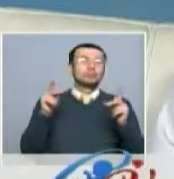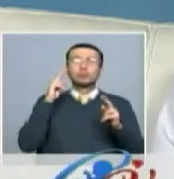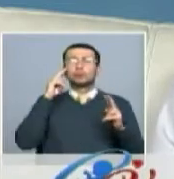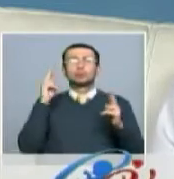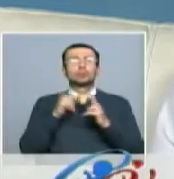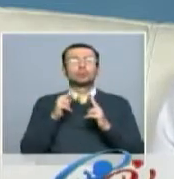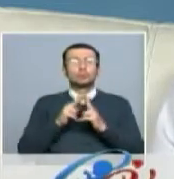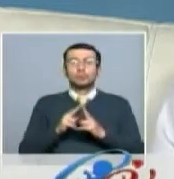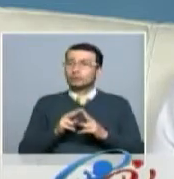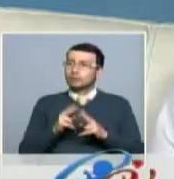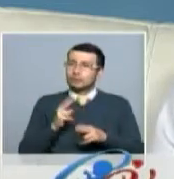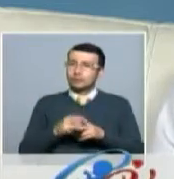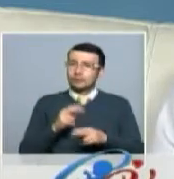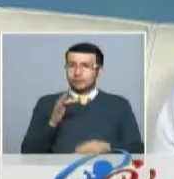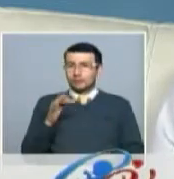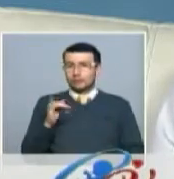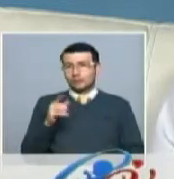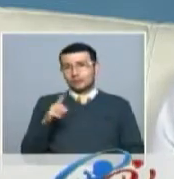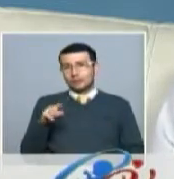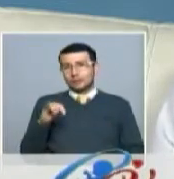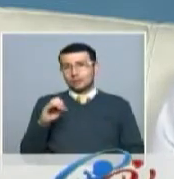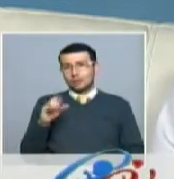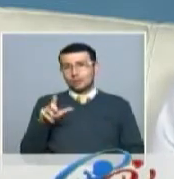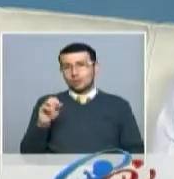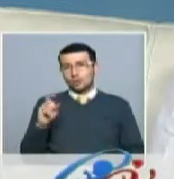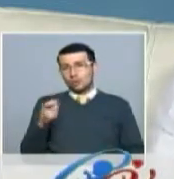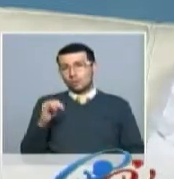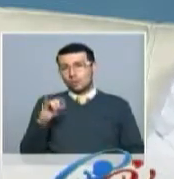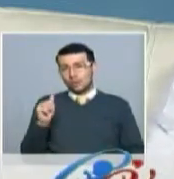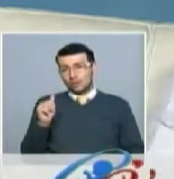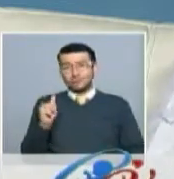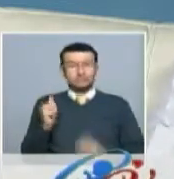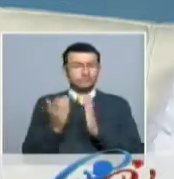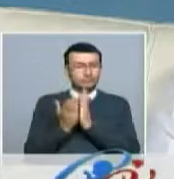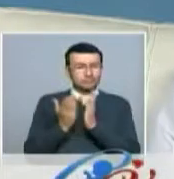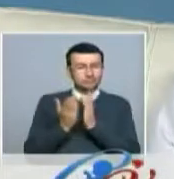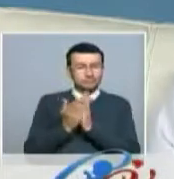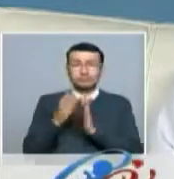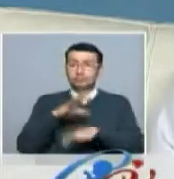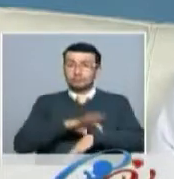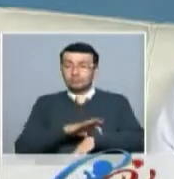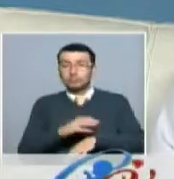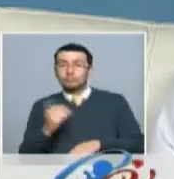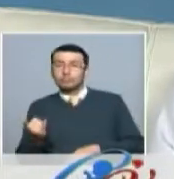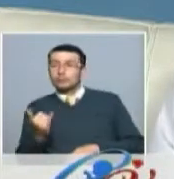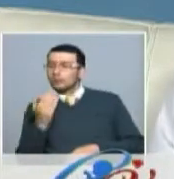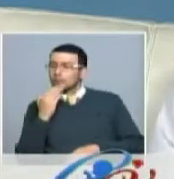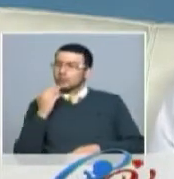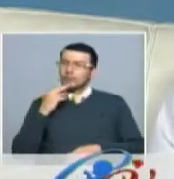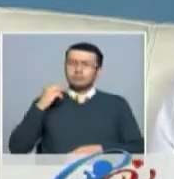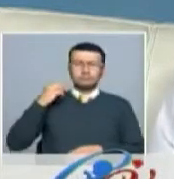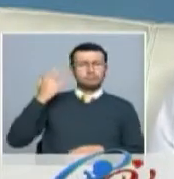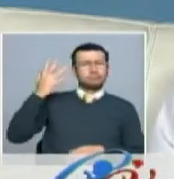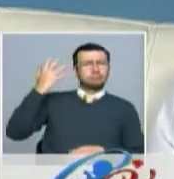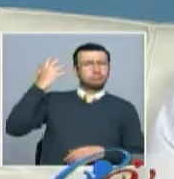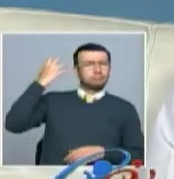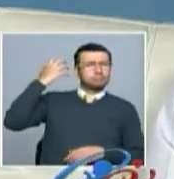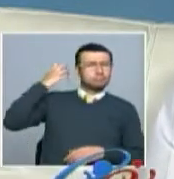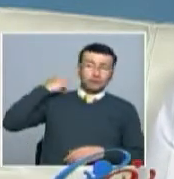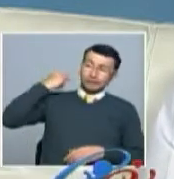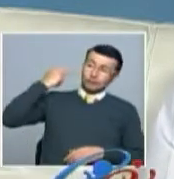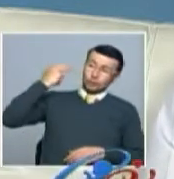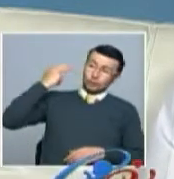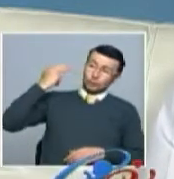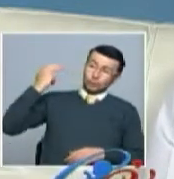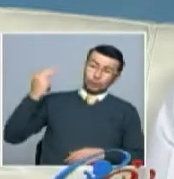llama tisiología, porque si vamos a remontarnos a la historia de la medicina, hubo una